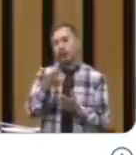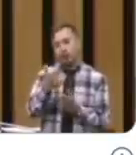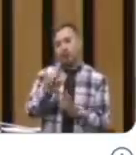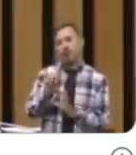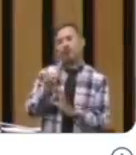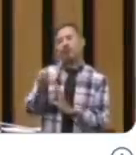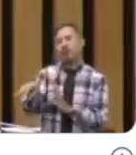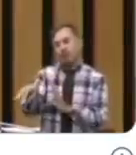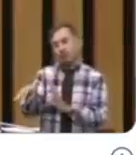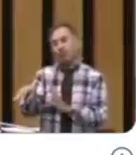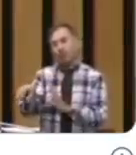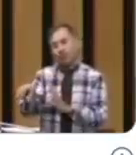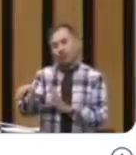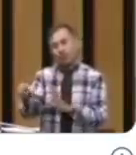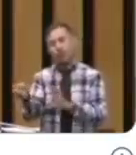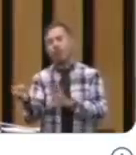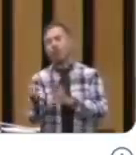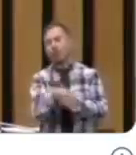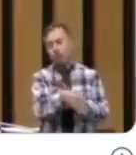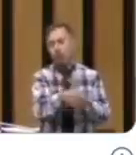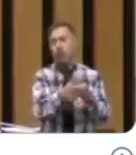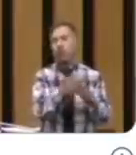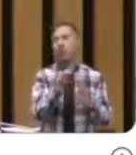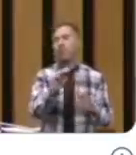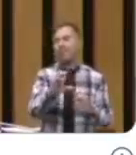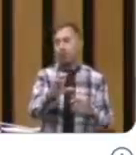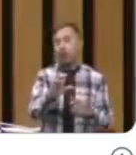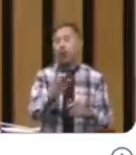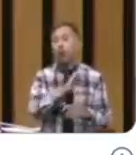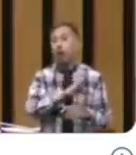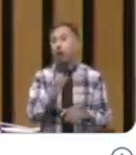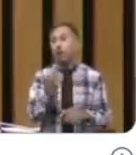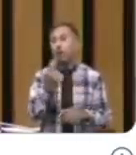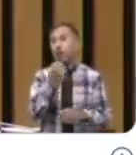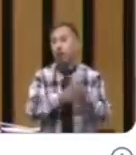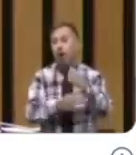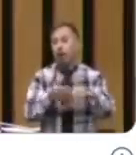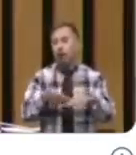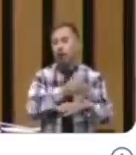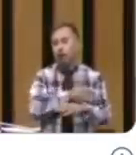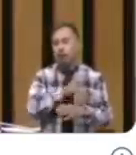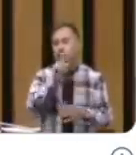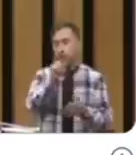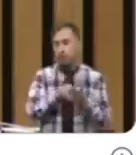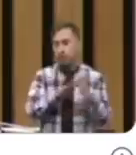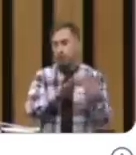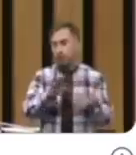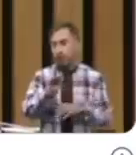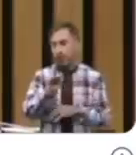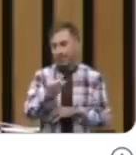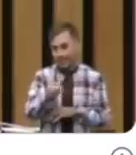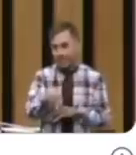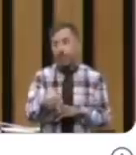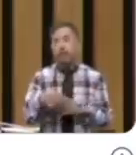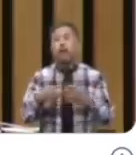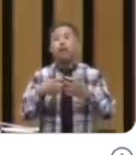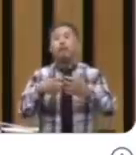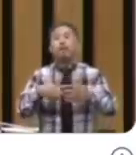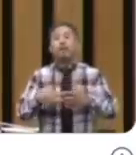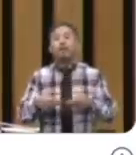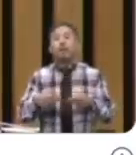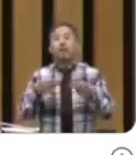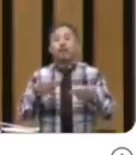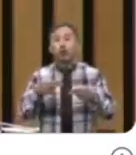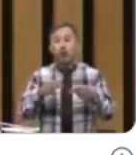movimiento ciudadano y claramente desde hace 25 años desde 1996 las empresas mercantiles